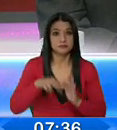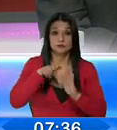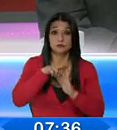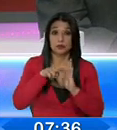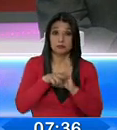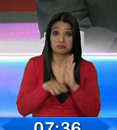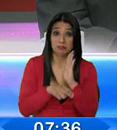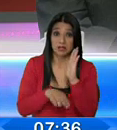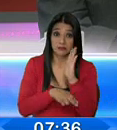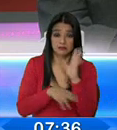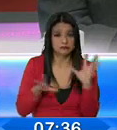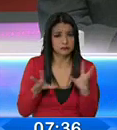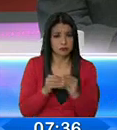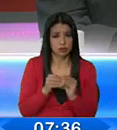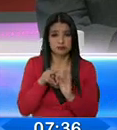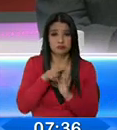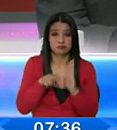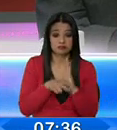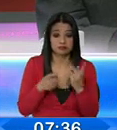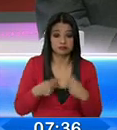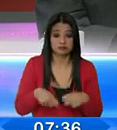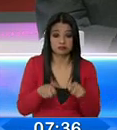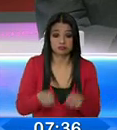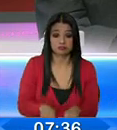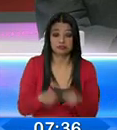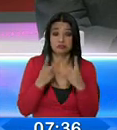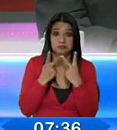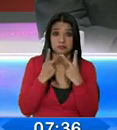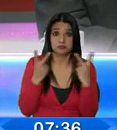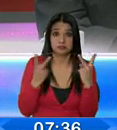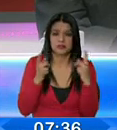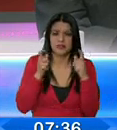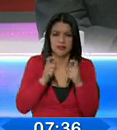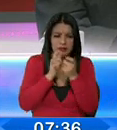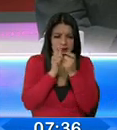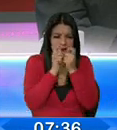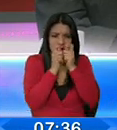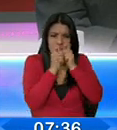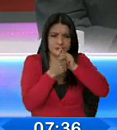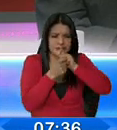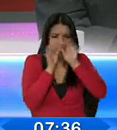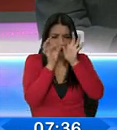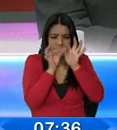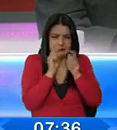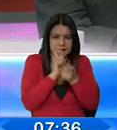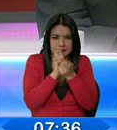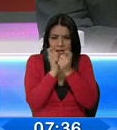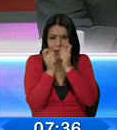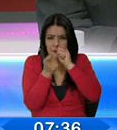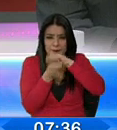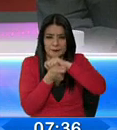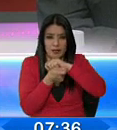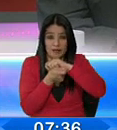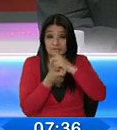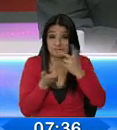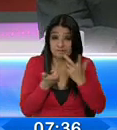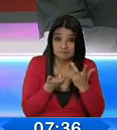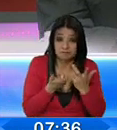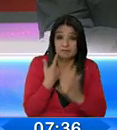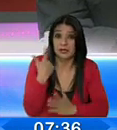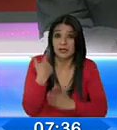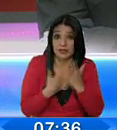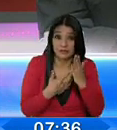para la contratación pública sea perfeccionada en cuanto tiene que ver con las exigencias para